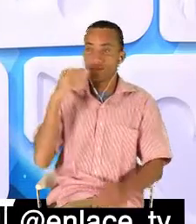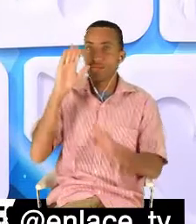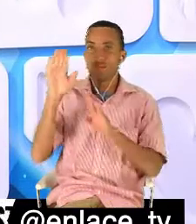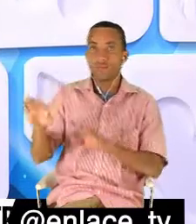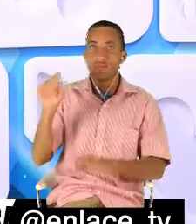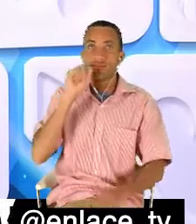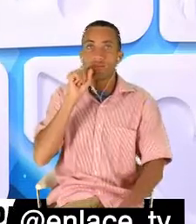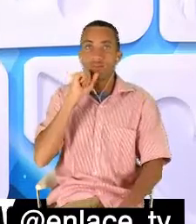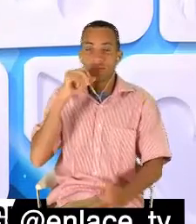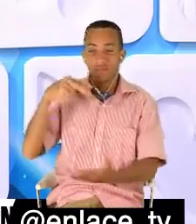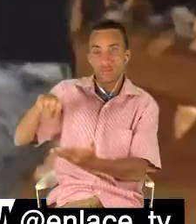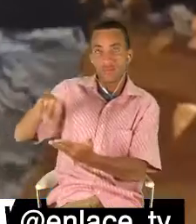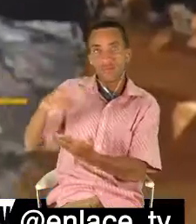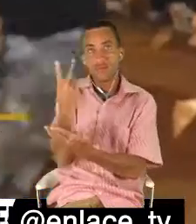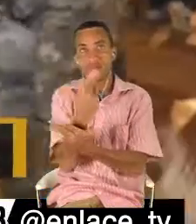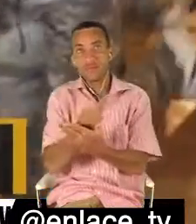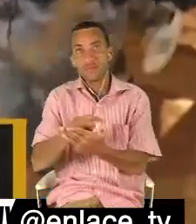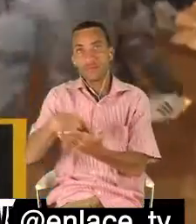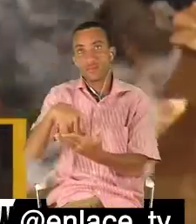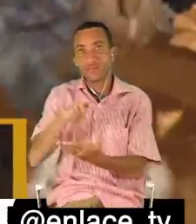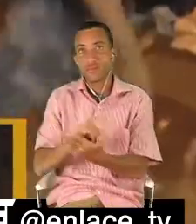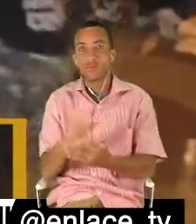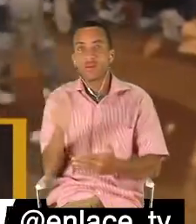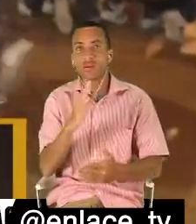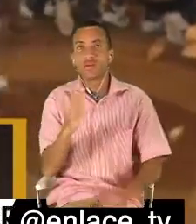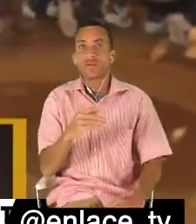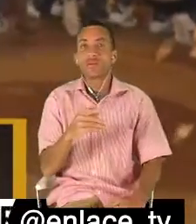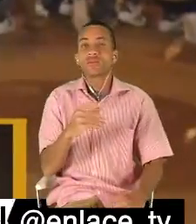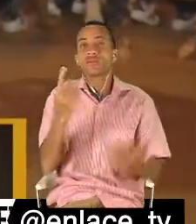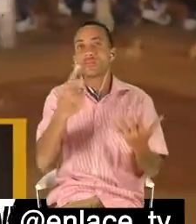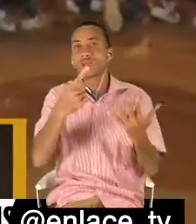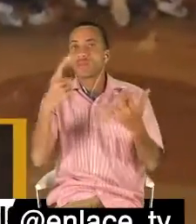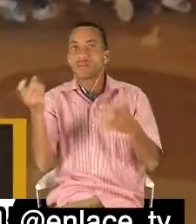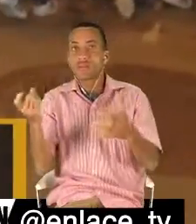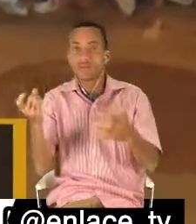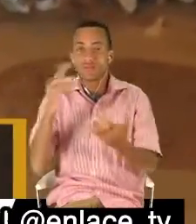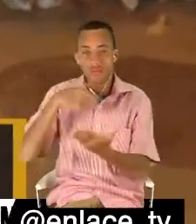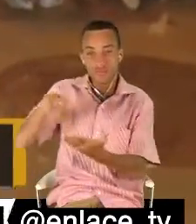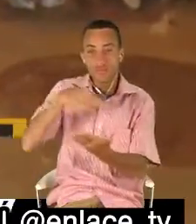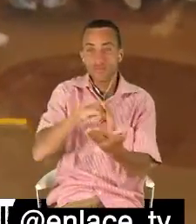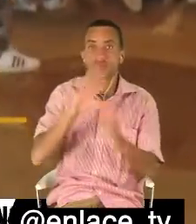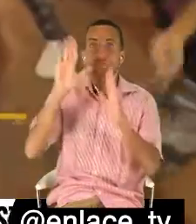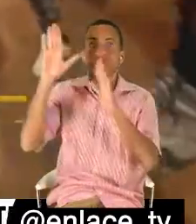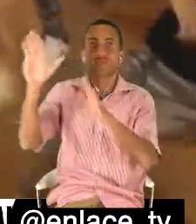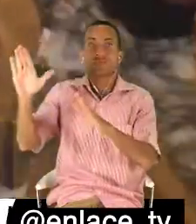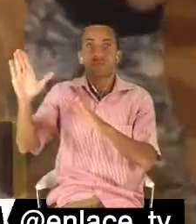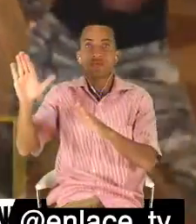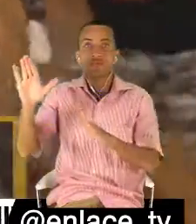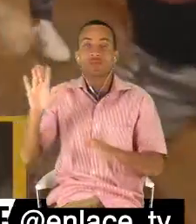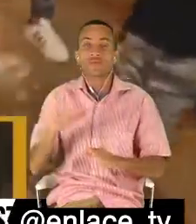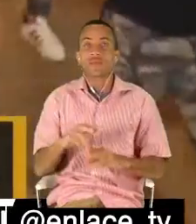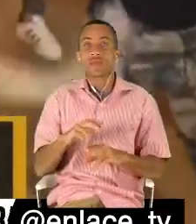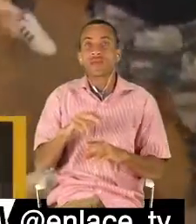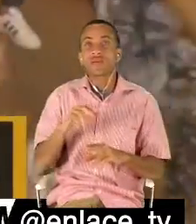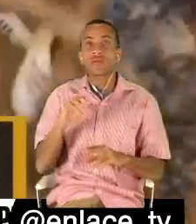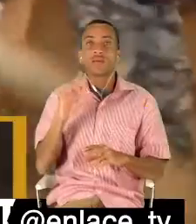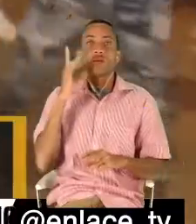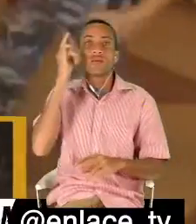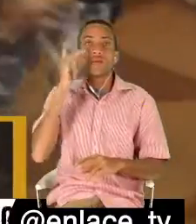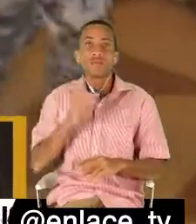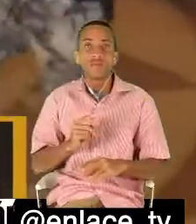Dance. Más de 600 bailarines estarán en el eje cafetero, pertenecientes a más de 50 grupos en escena, y